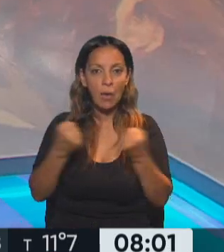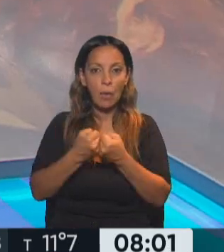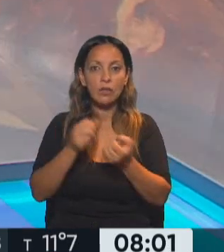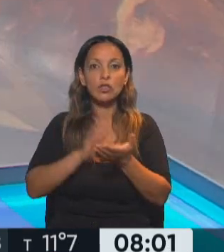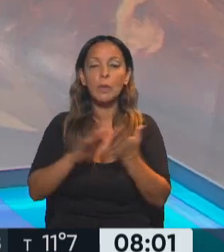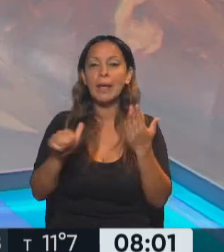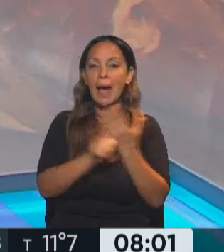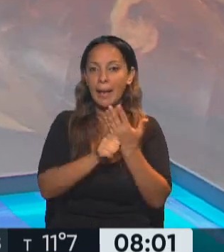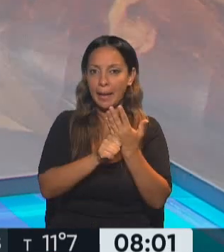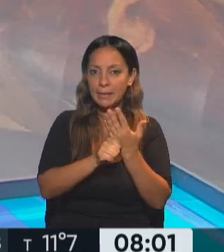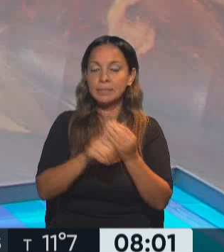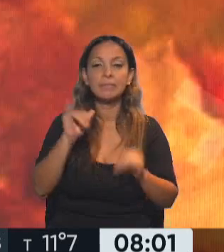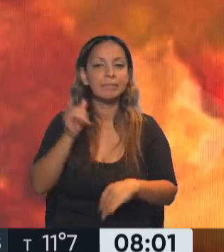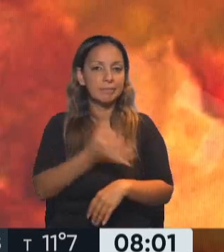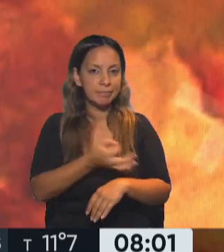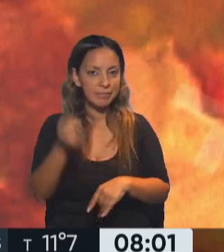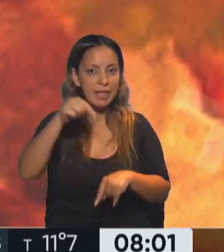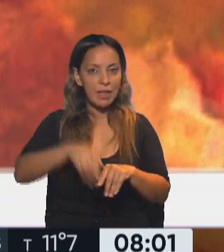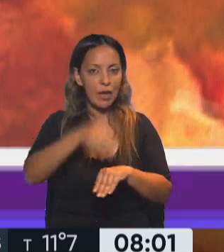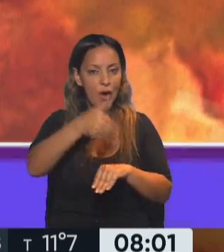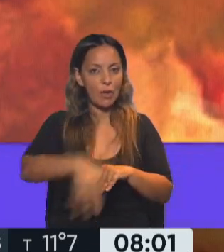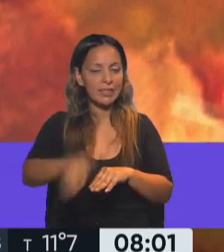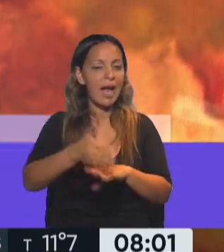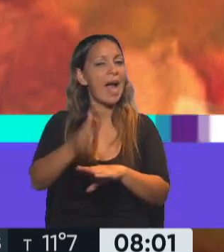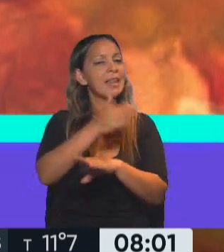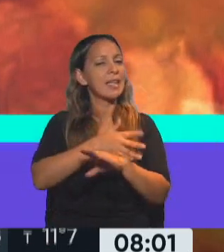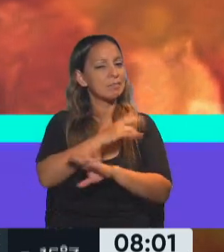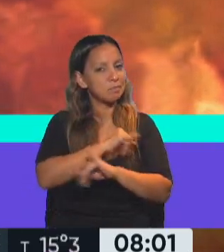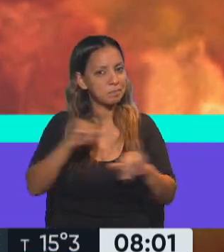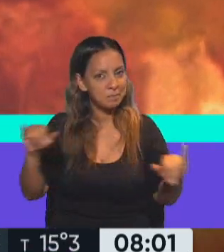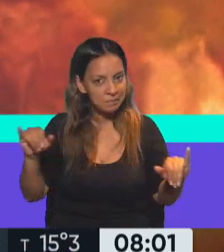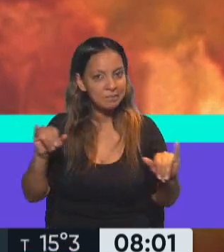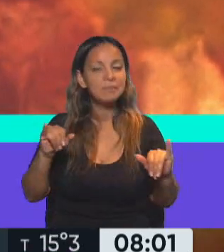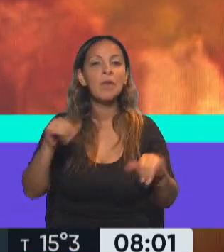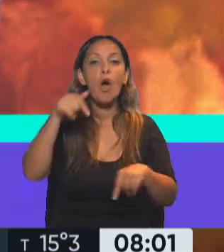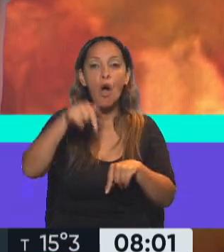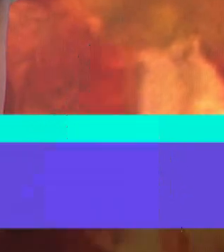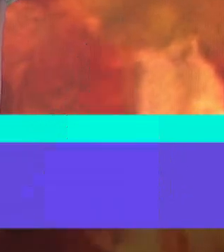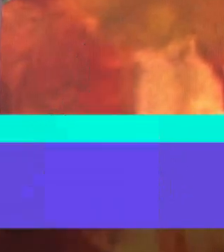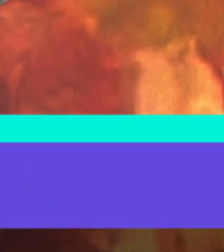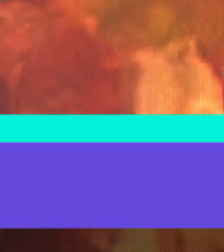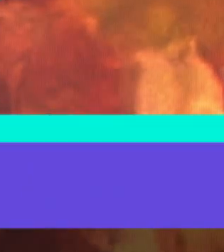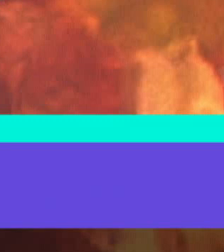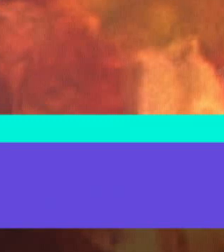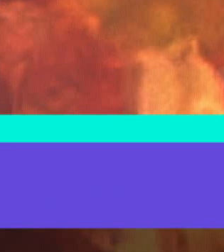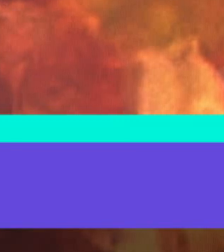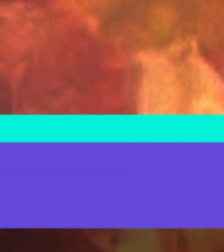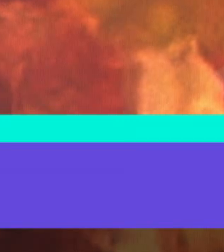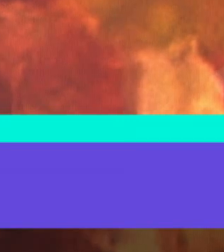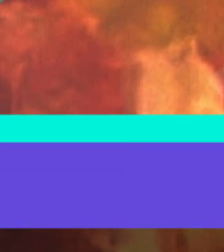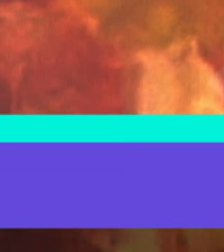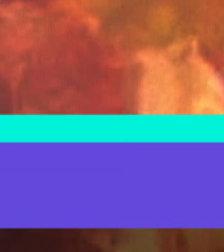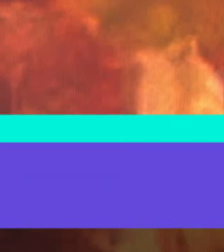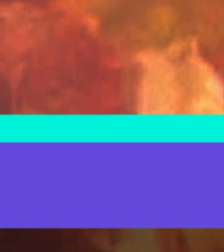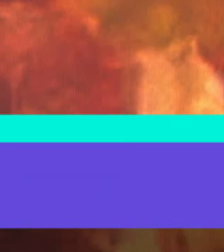carne. Así es. Desde hoy entonces, lo veníamos anticipando desde la semana pasada, pero desde hoy es que vas a poder encontrar